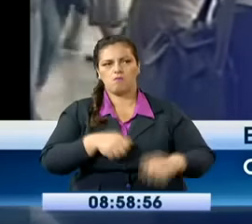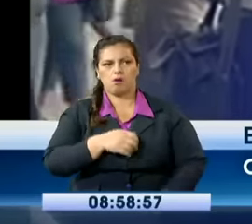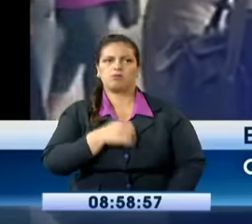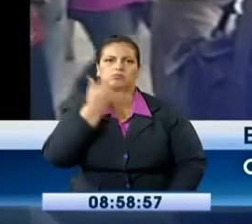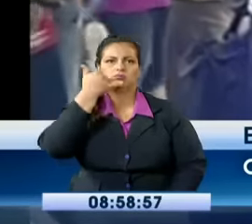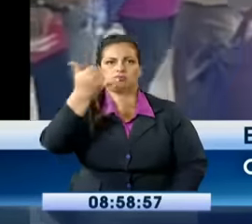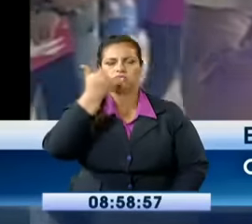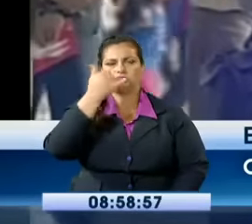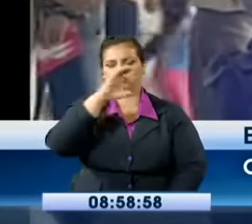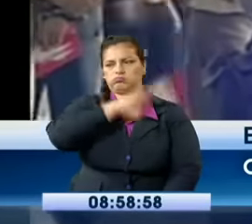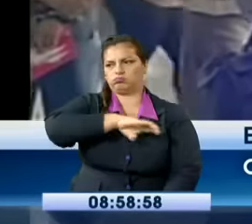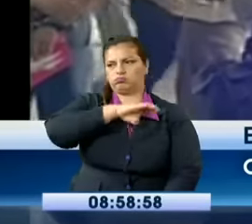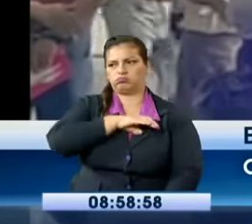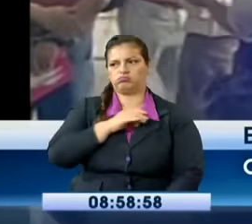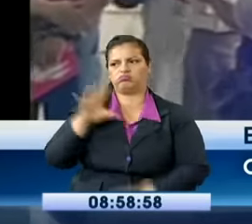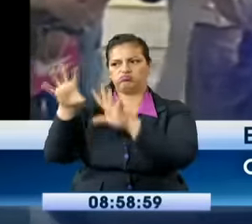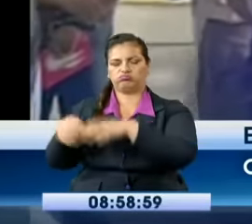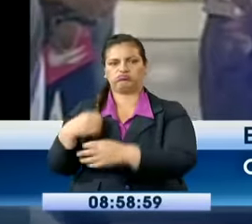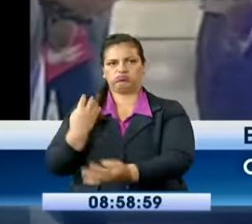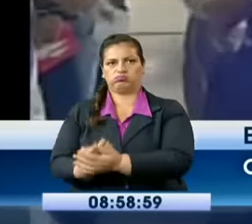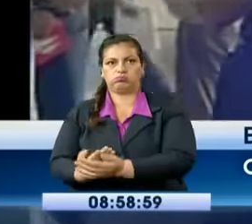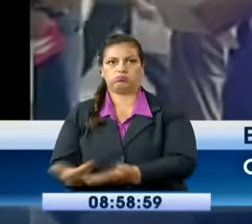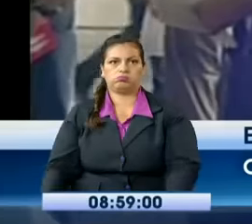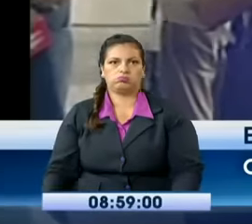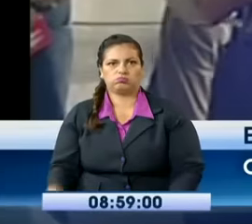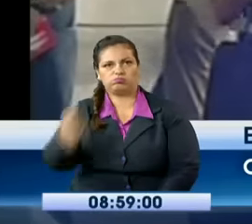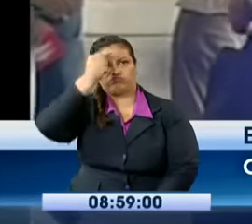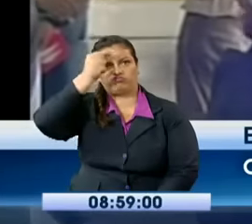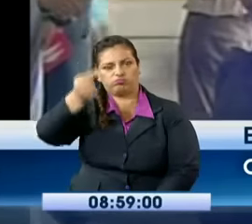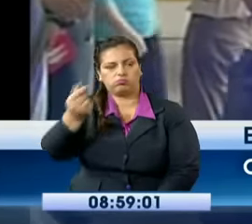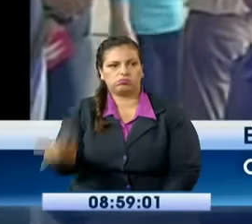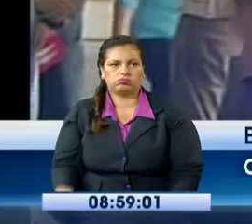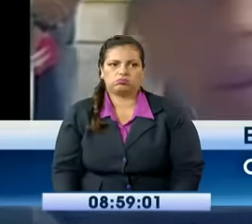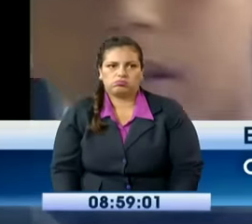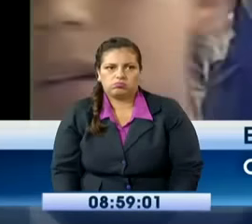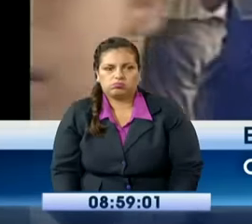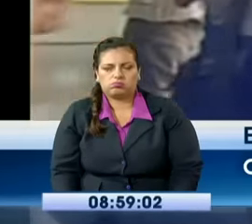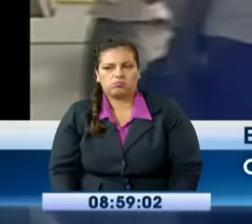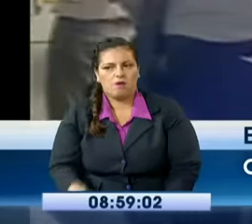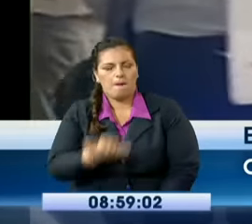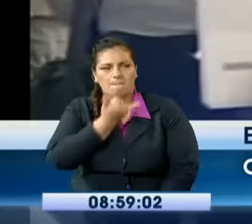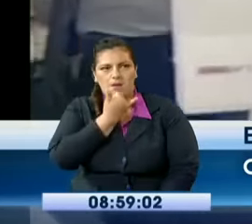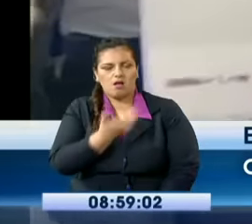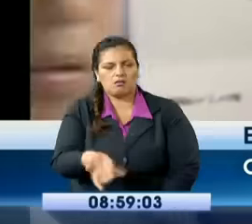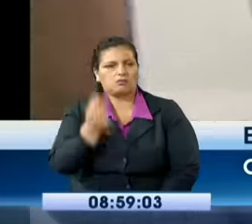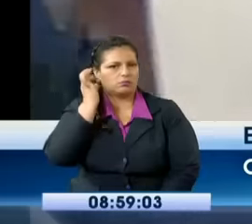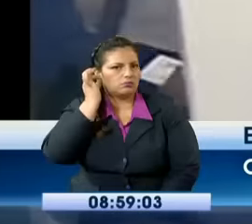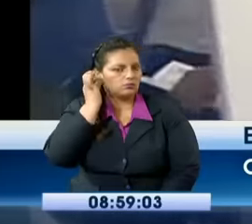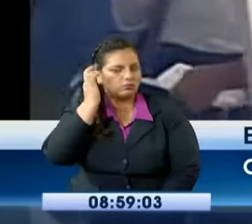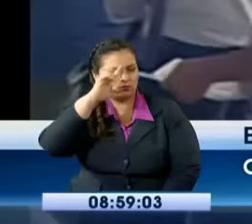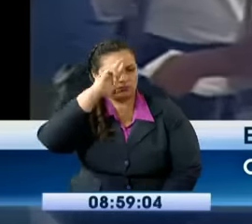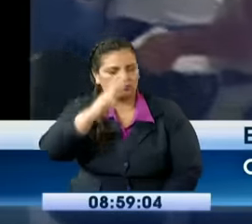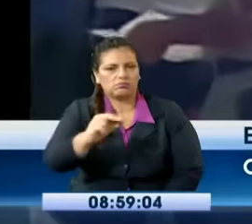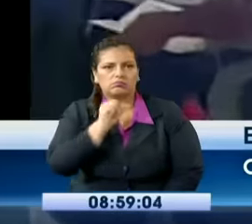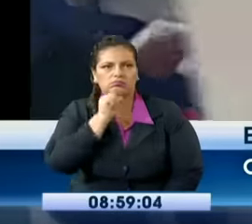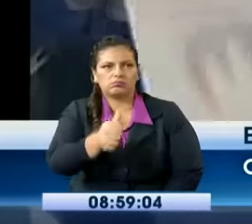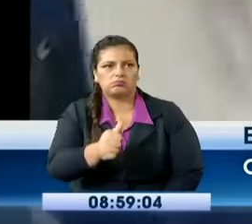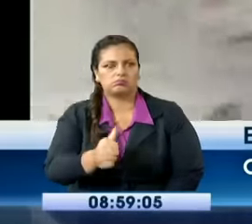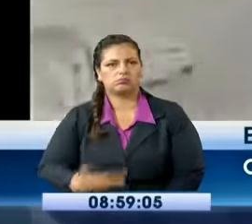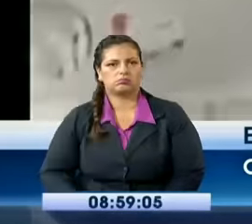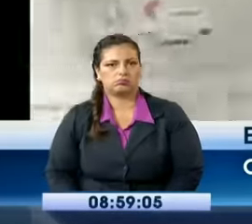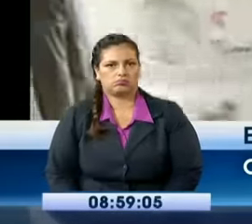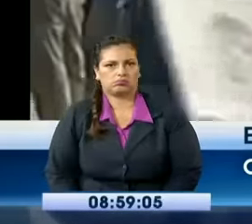retenido en la estación, es decir, en la próxima parada de la Metrovía, y la policía realiza un parte. eso luego se formaliza la denuncia en